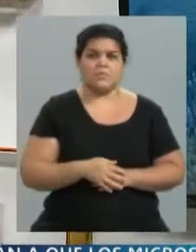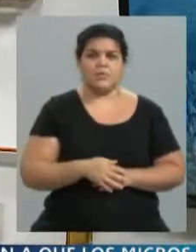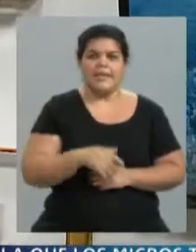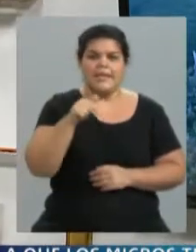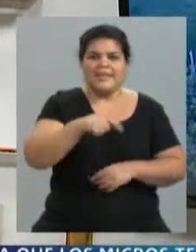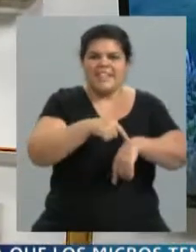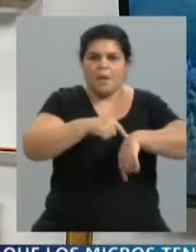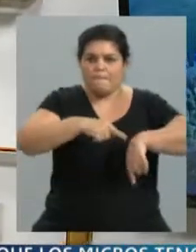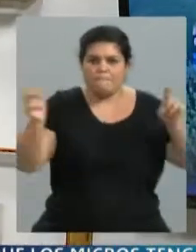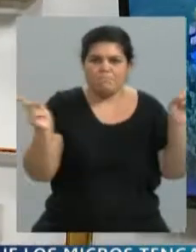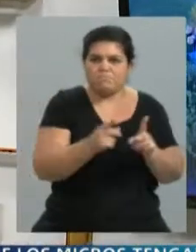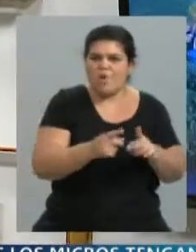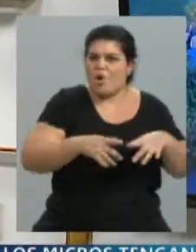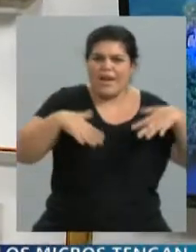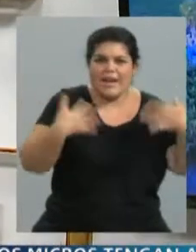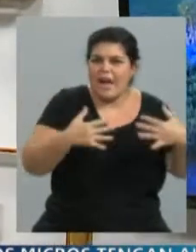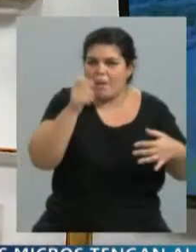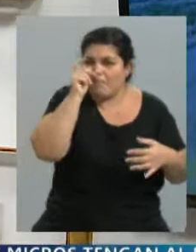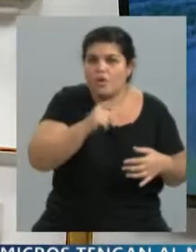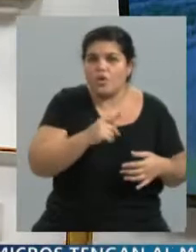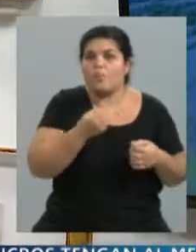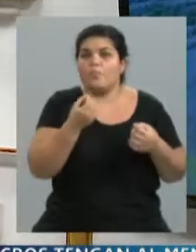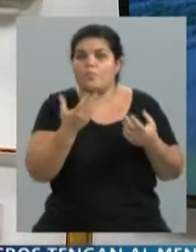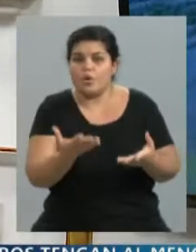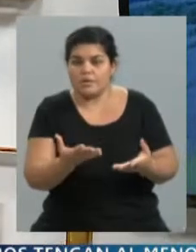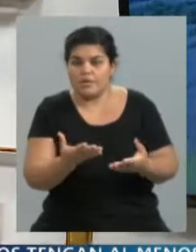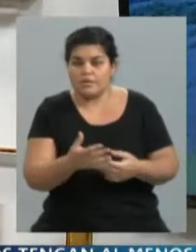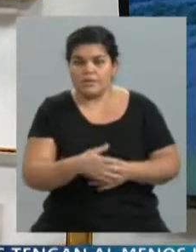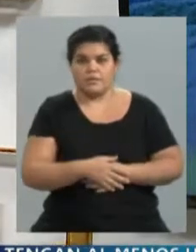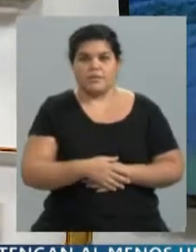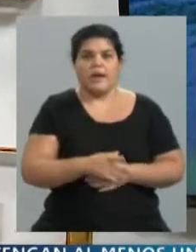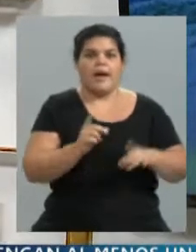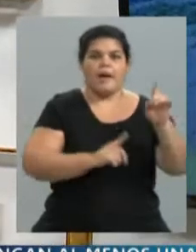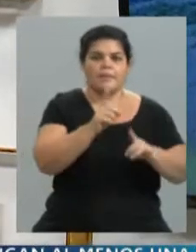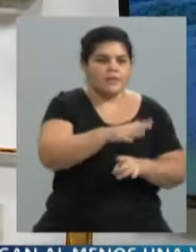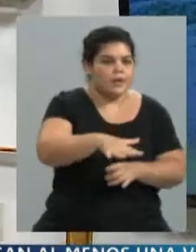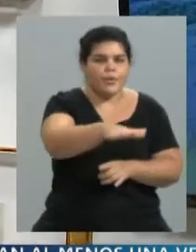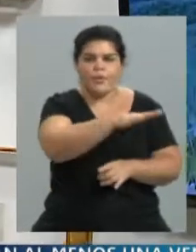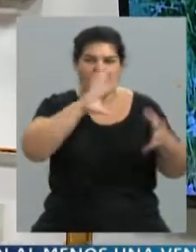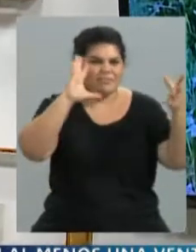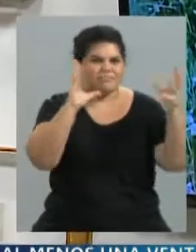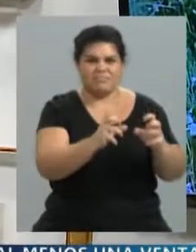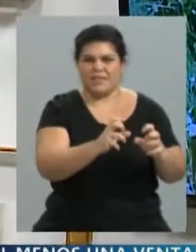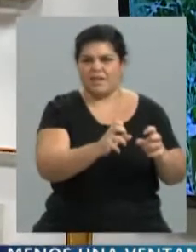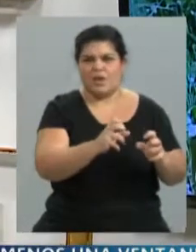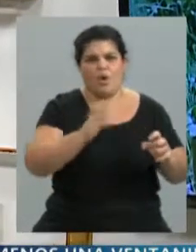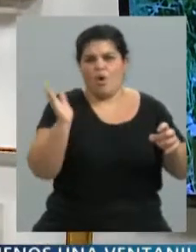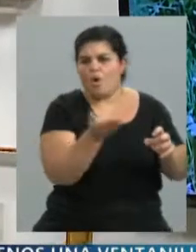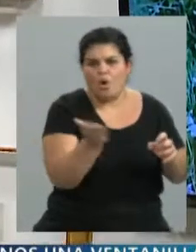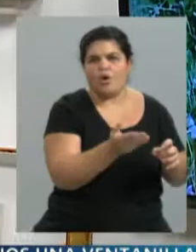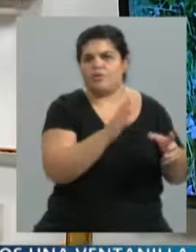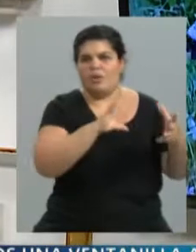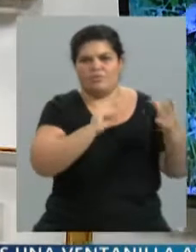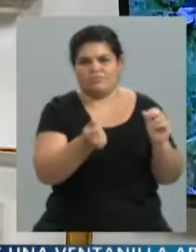los tiempos tienen que ver por cómo también se están dando ciertas situaciones como la destrucción de su medio ambiente, que también es un proceso que se está dando de manera